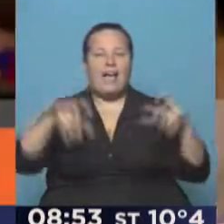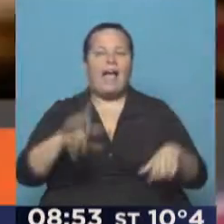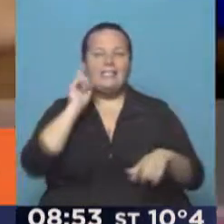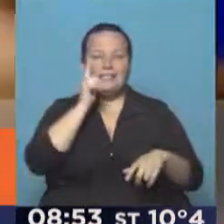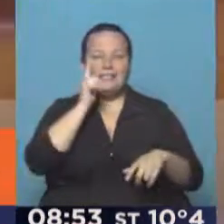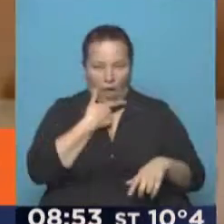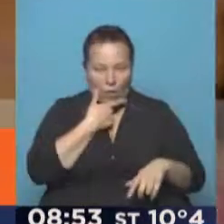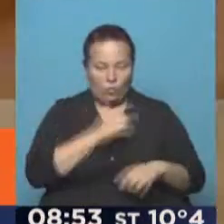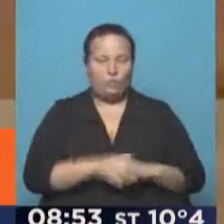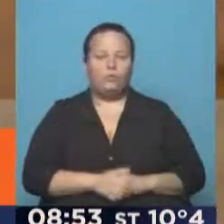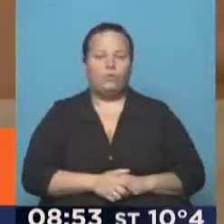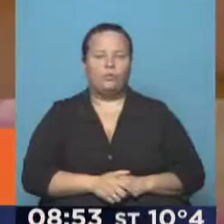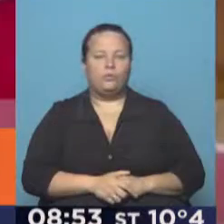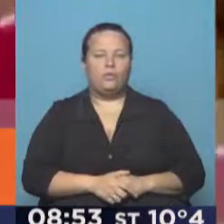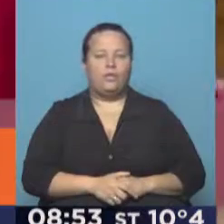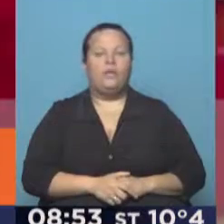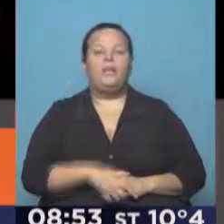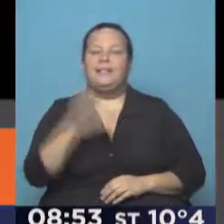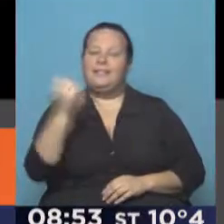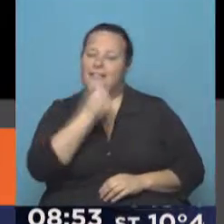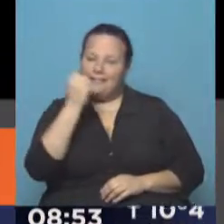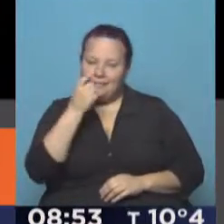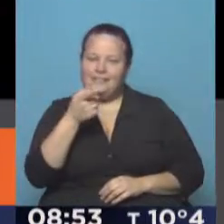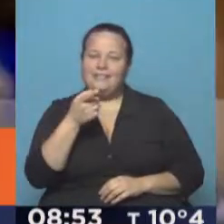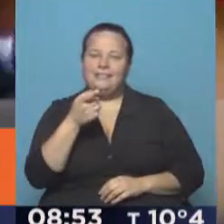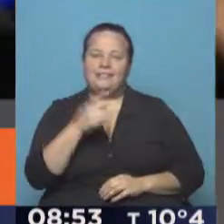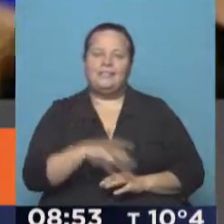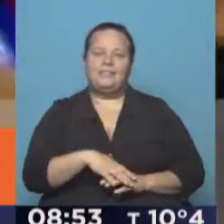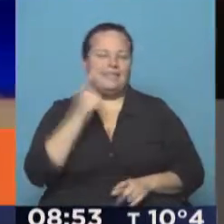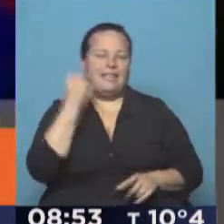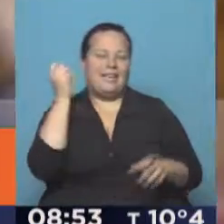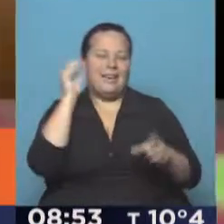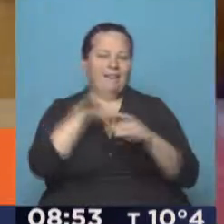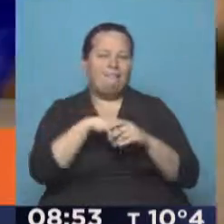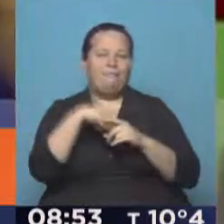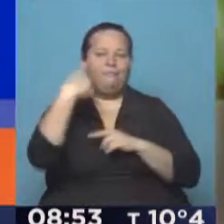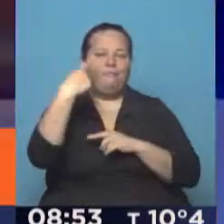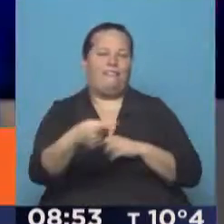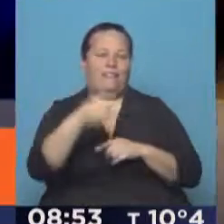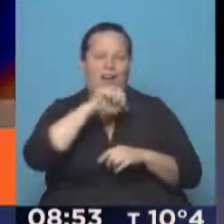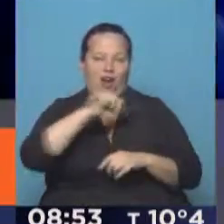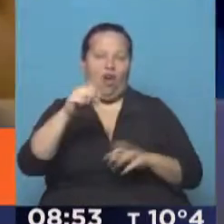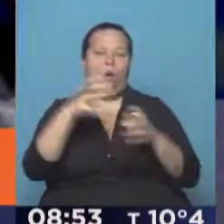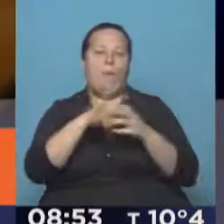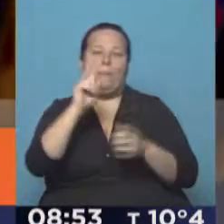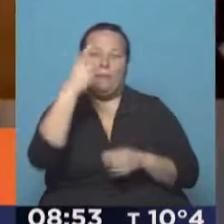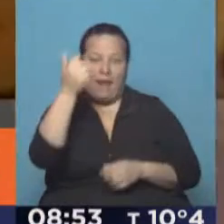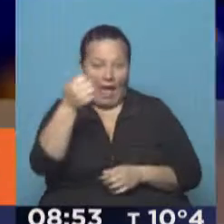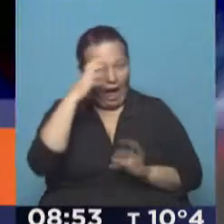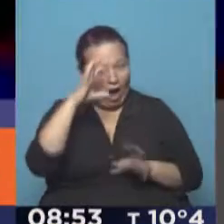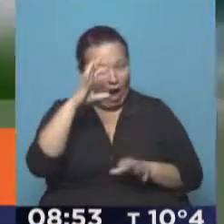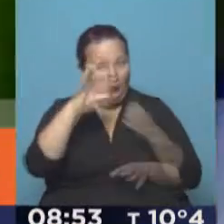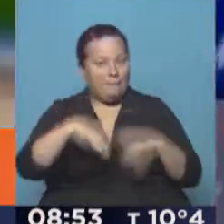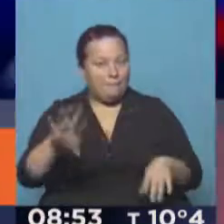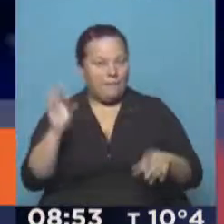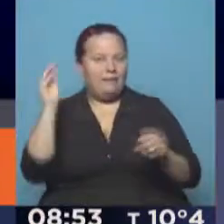Lanús y buscará meterse dentro de la definición con los equipos de primera división que, recordemos, se empiezan a